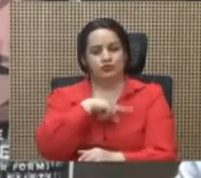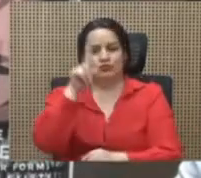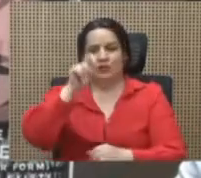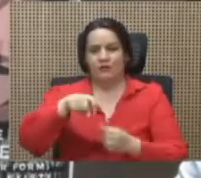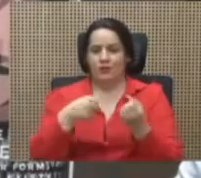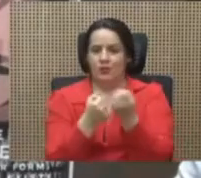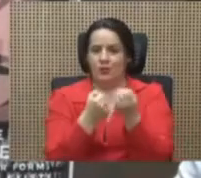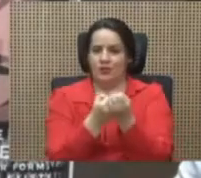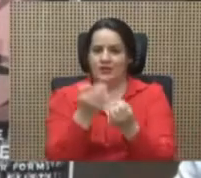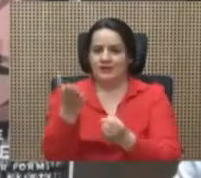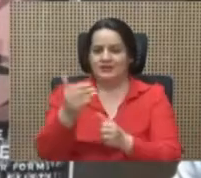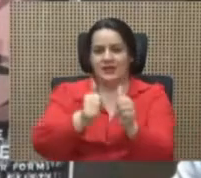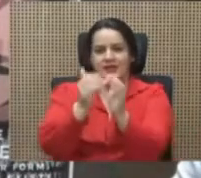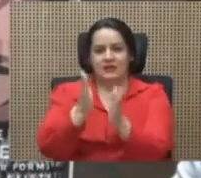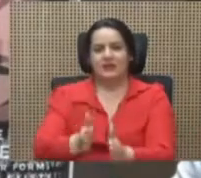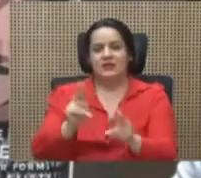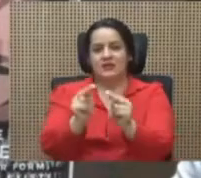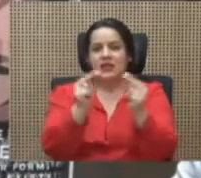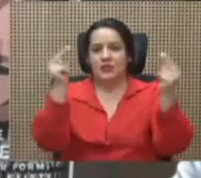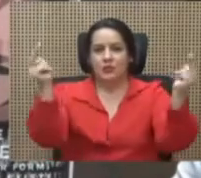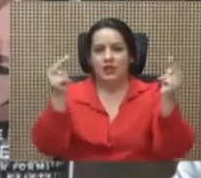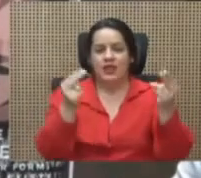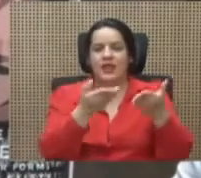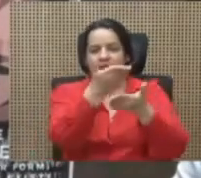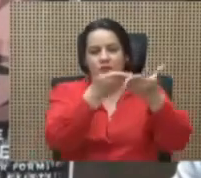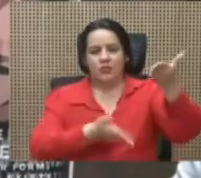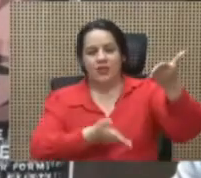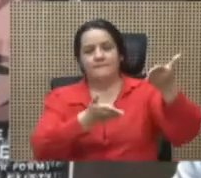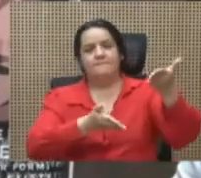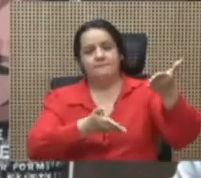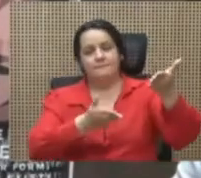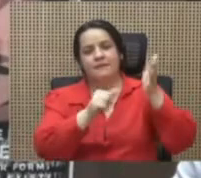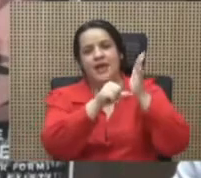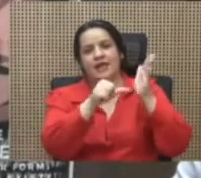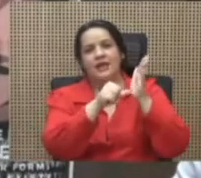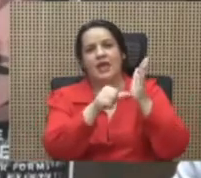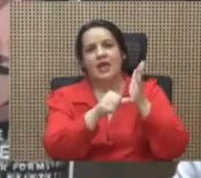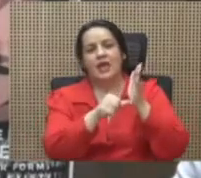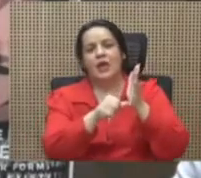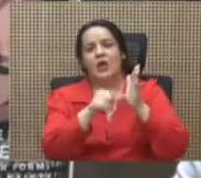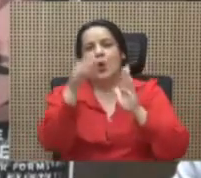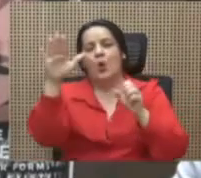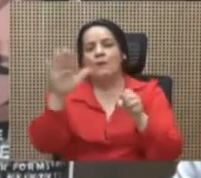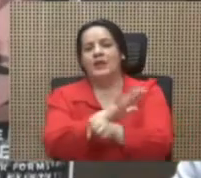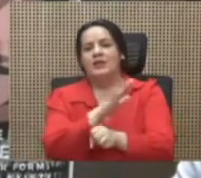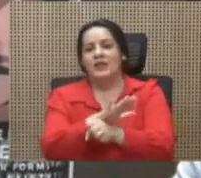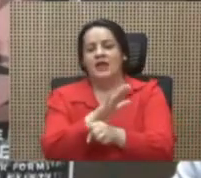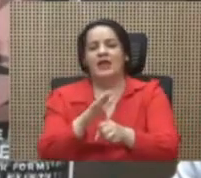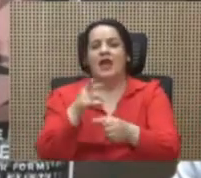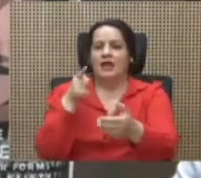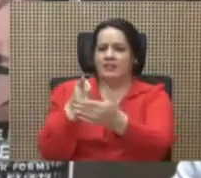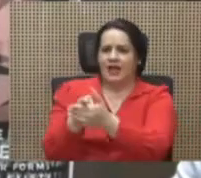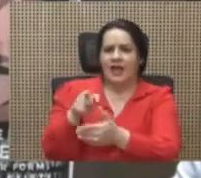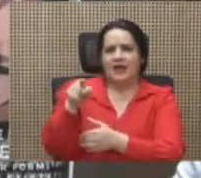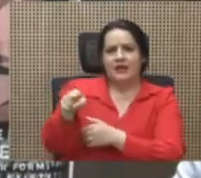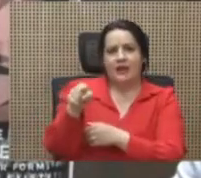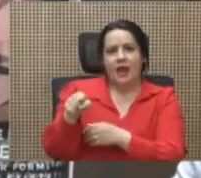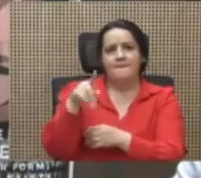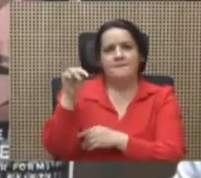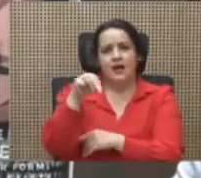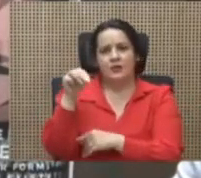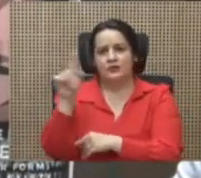si la nación le dedica una página completa a atacar a Mario Zamora también lo vemos como una buena señal para